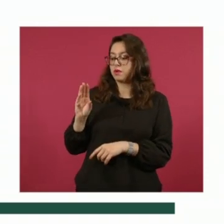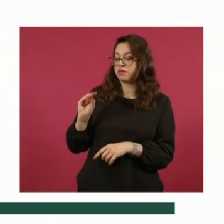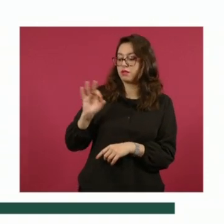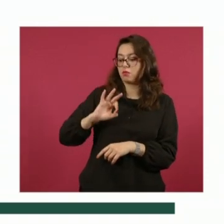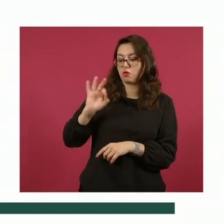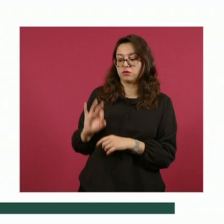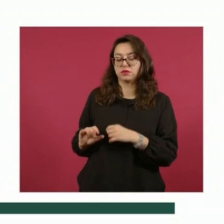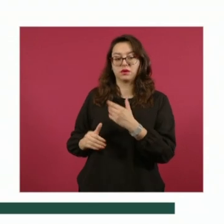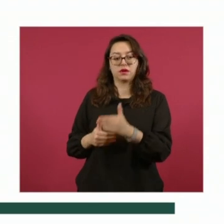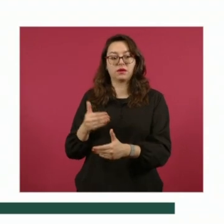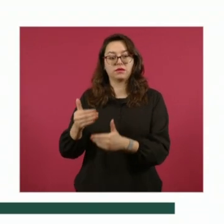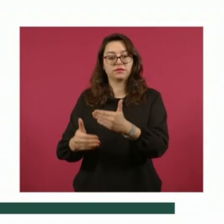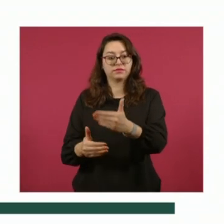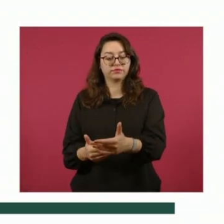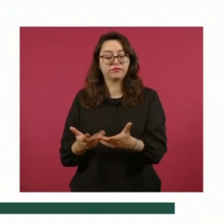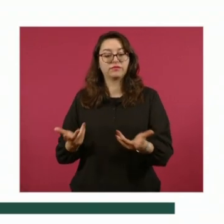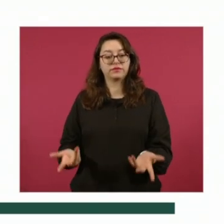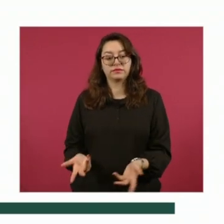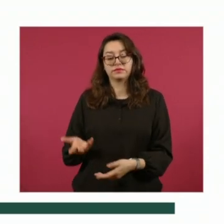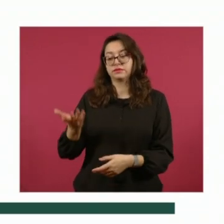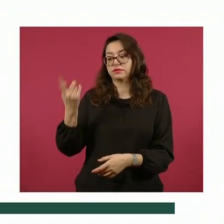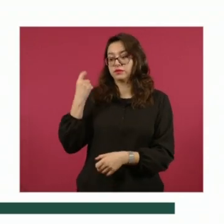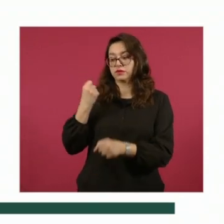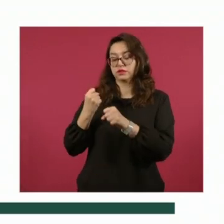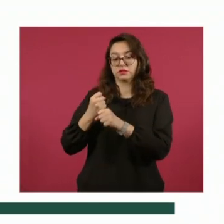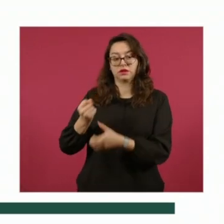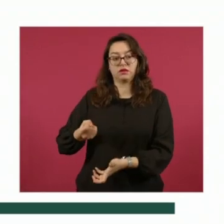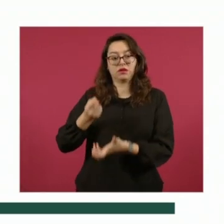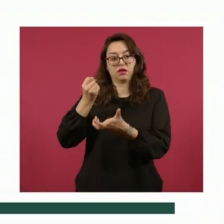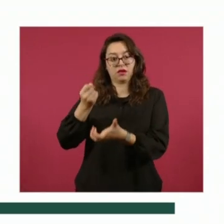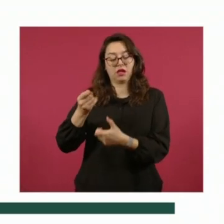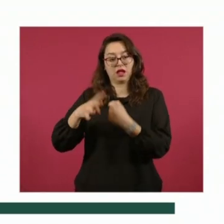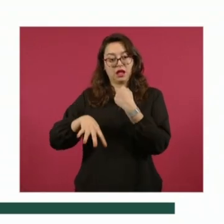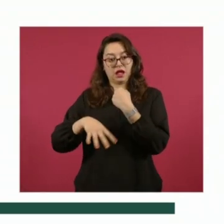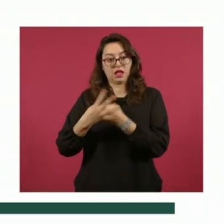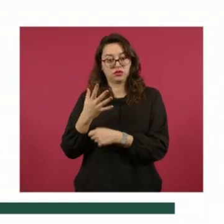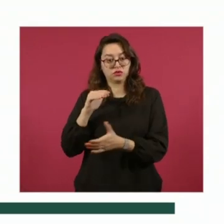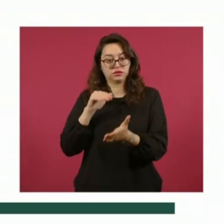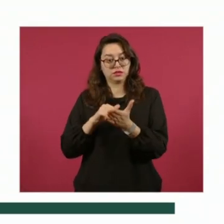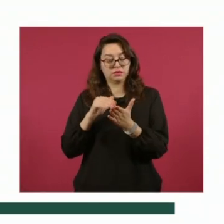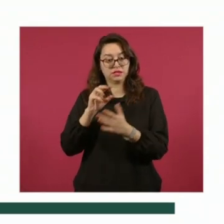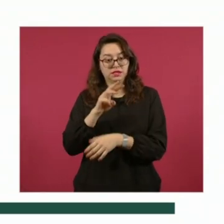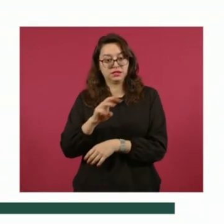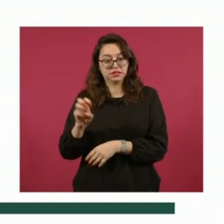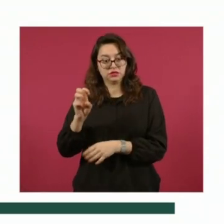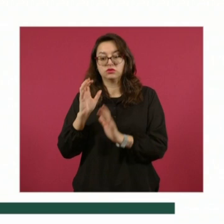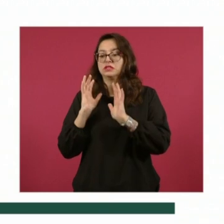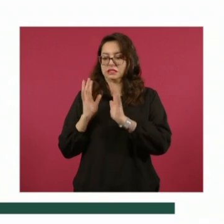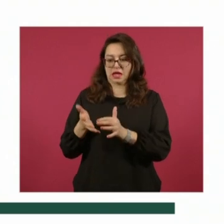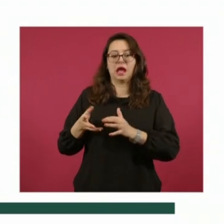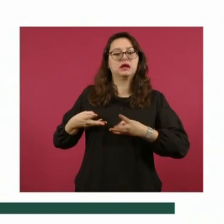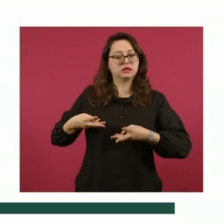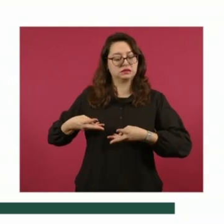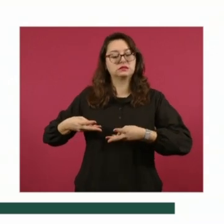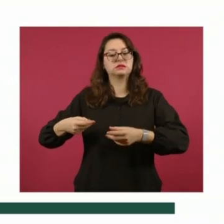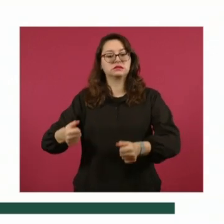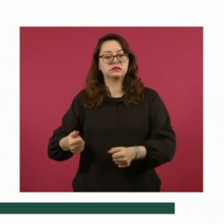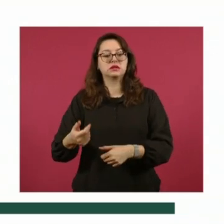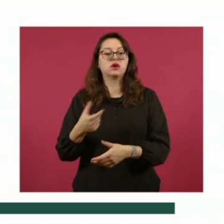14.892 millones de pesos, ya se ejercieron 14.352 millones de pesos en la adquisición